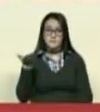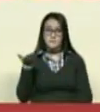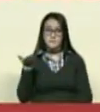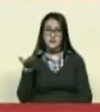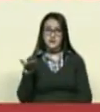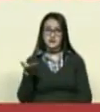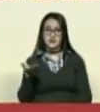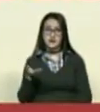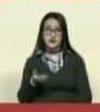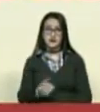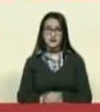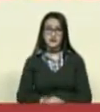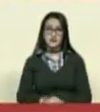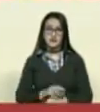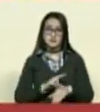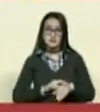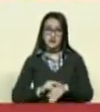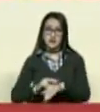pudiéramos decir en términos médicos,